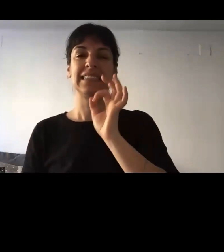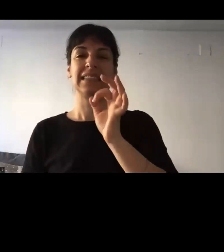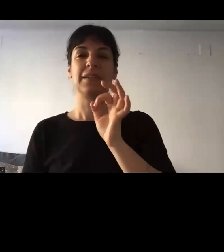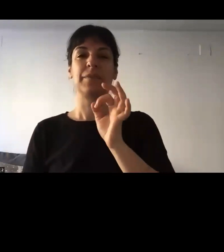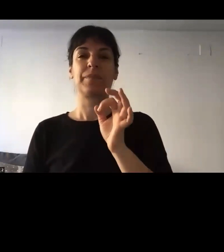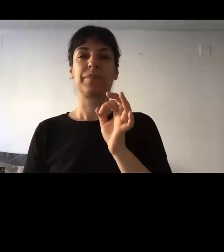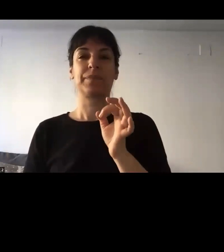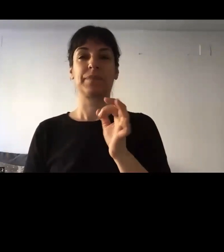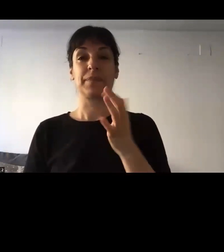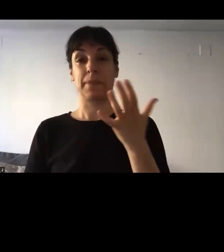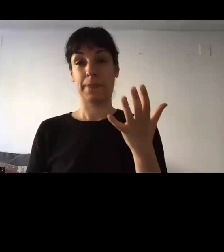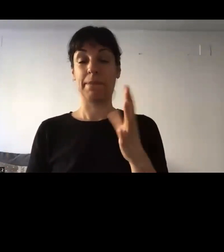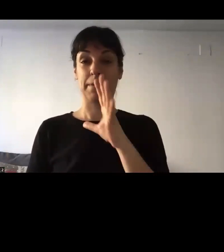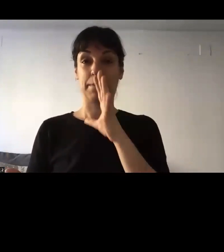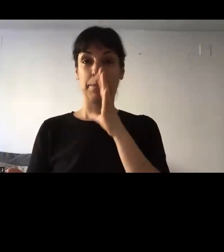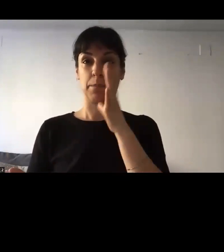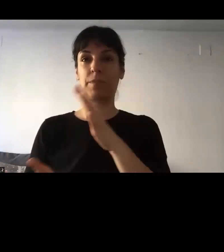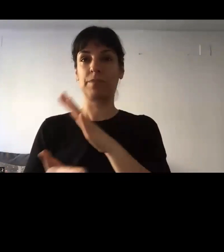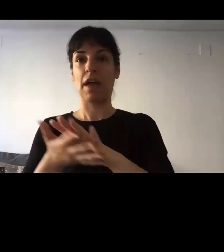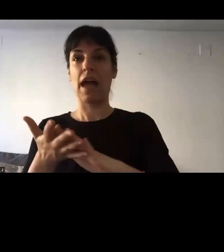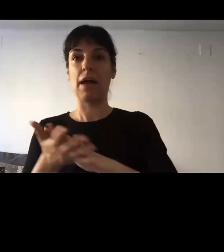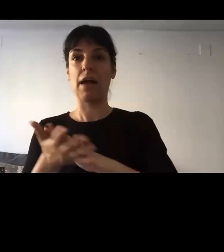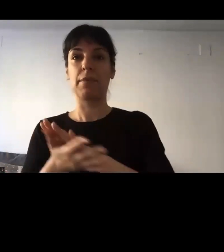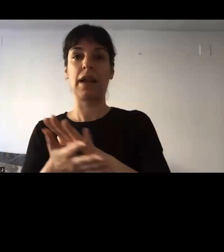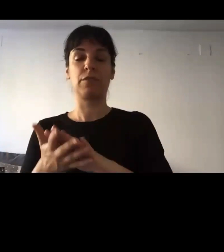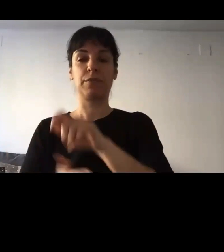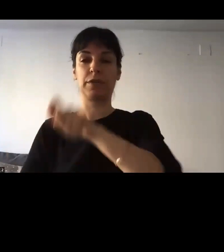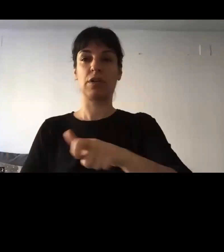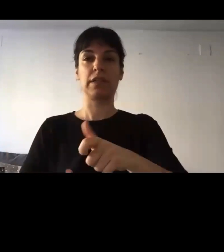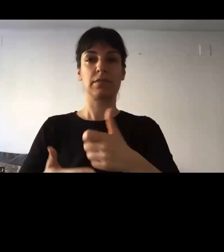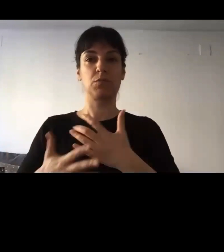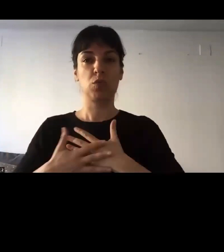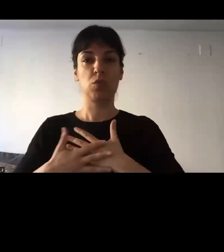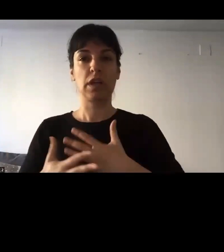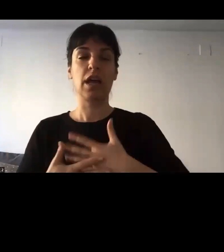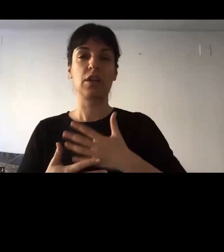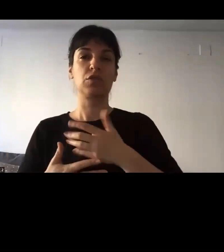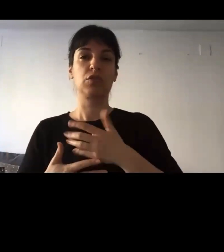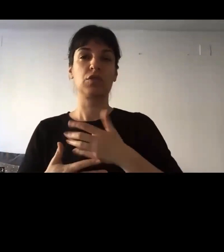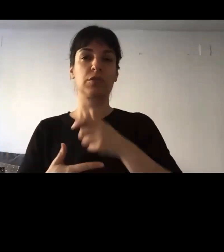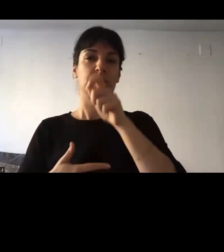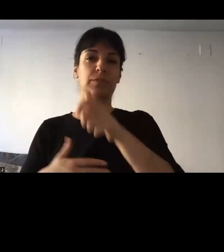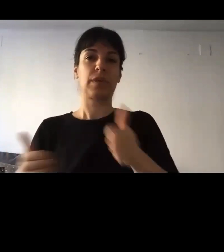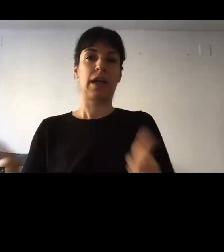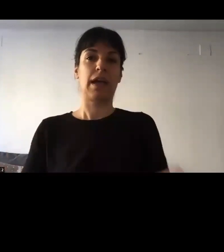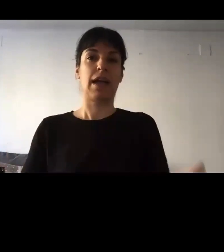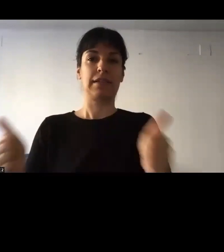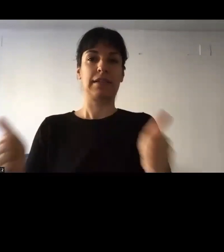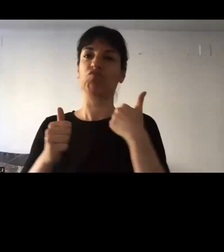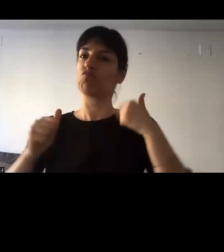con voluntarios o con asistentes, he aprendido mucho en el sentido de